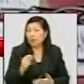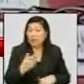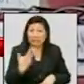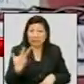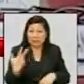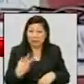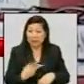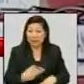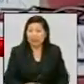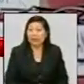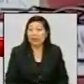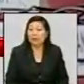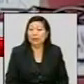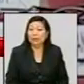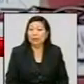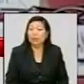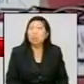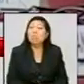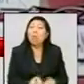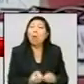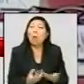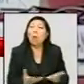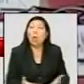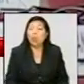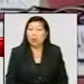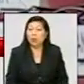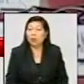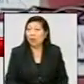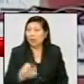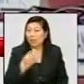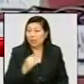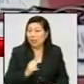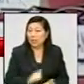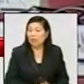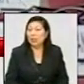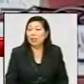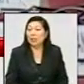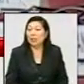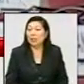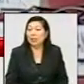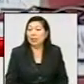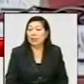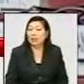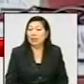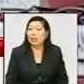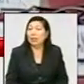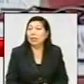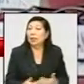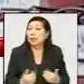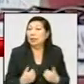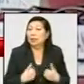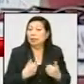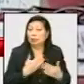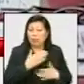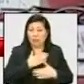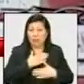inyecciones, imagínense la cantidad de medicamento biológico que tiene el